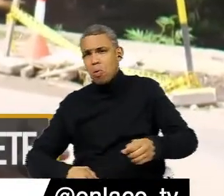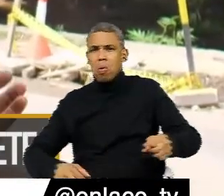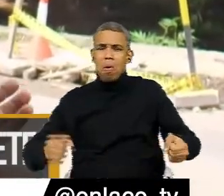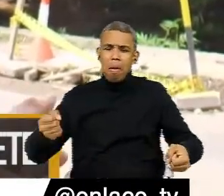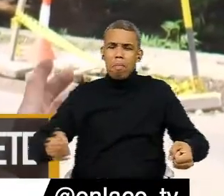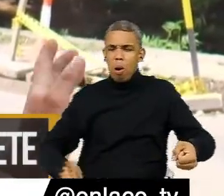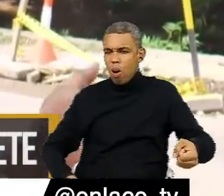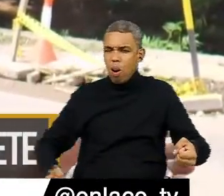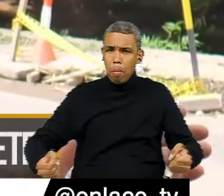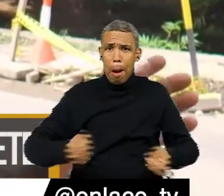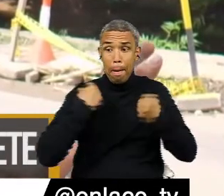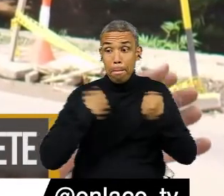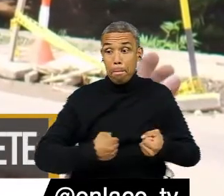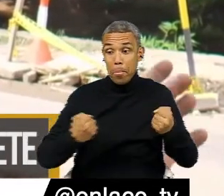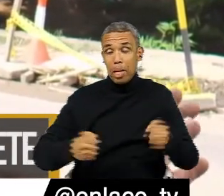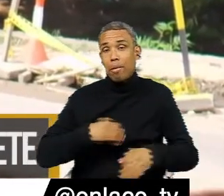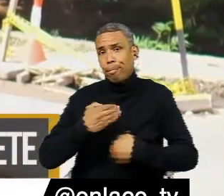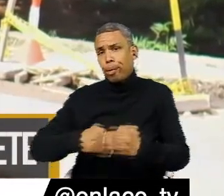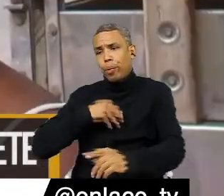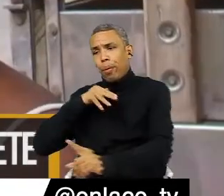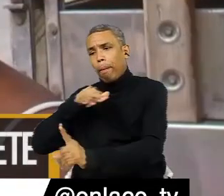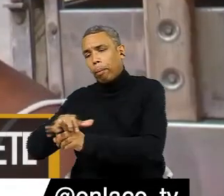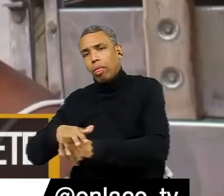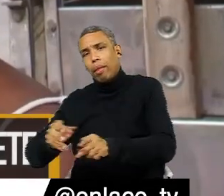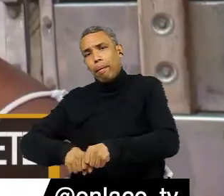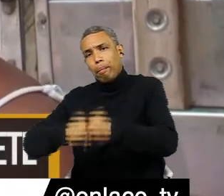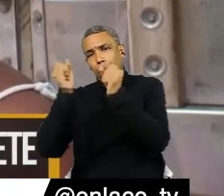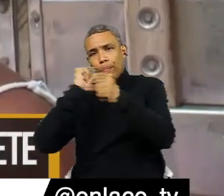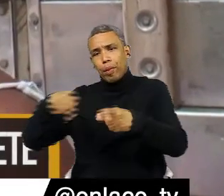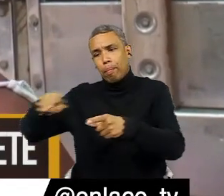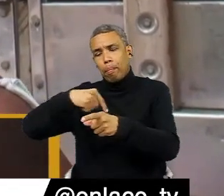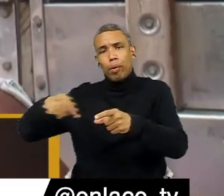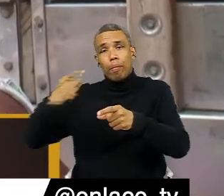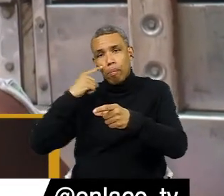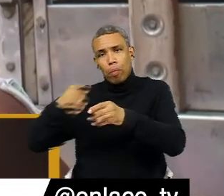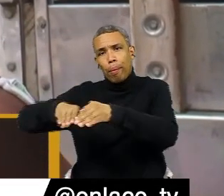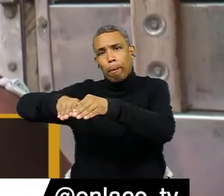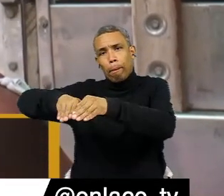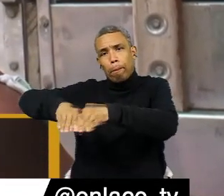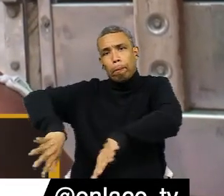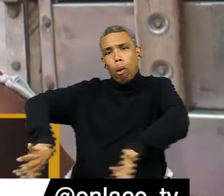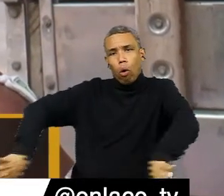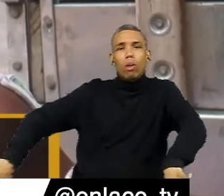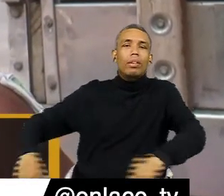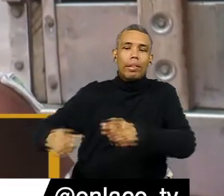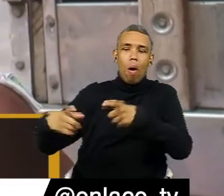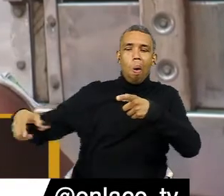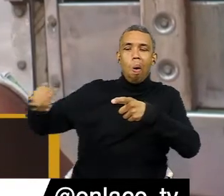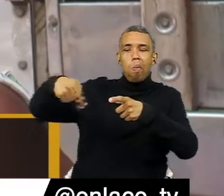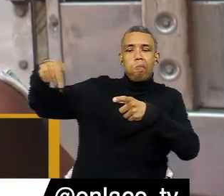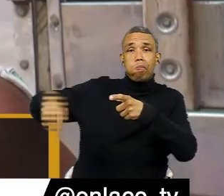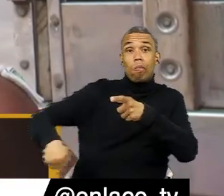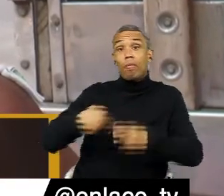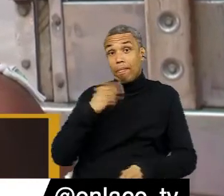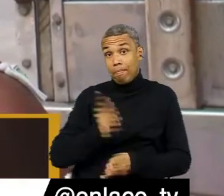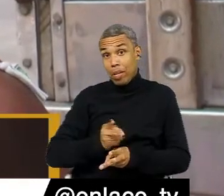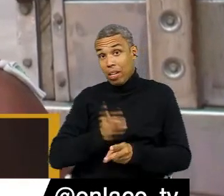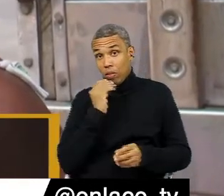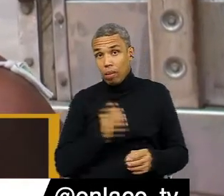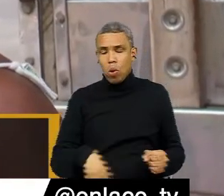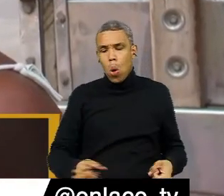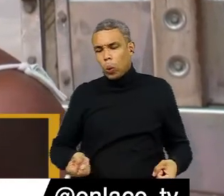colocamos eso ahí y colocamos unas tablitas ahí. Pues está en mal estado porque por el tráfico de los buses y las motos y un peligro que vayan ahí al bajo.